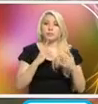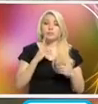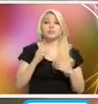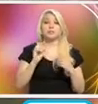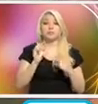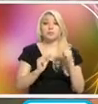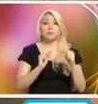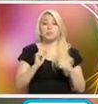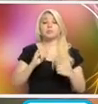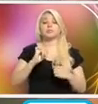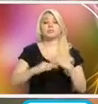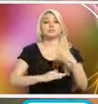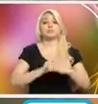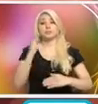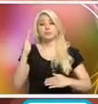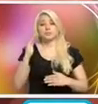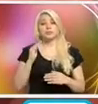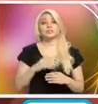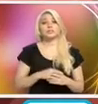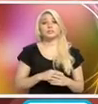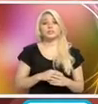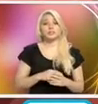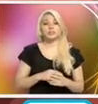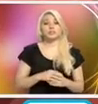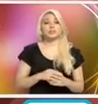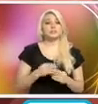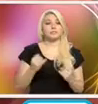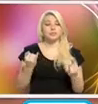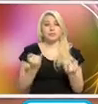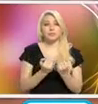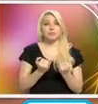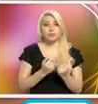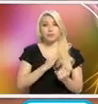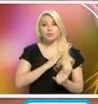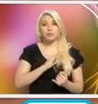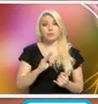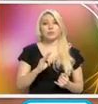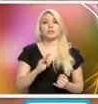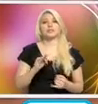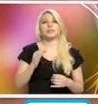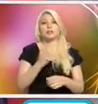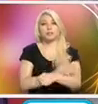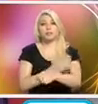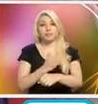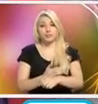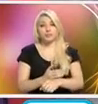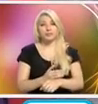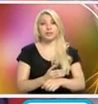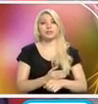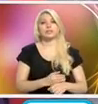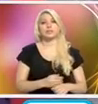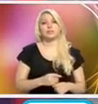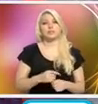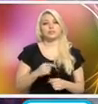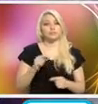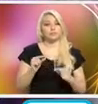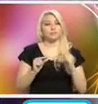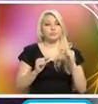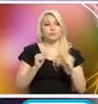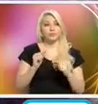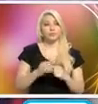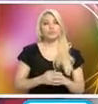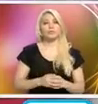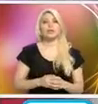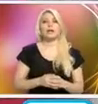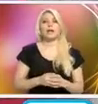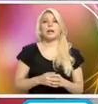no es un problema. Si tú identificas el talento de tu hijo, lo estimulas, lo apoyas, lo acompañas, seguramente va a tener logros muy importantes. Pues es una de las etapas en las